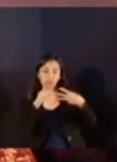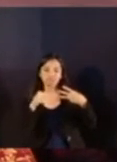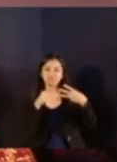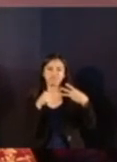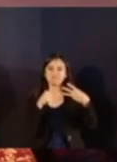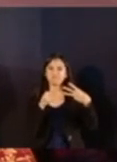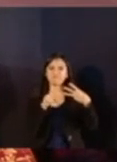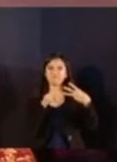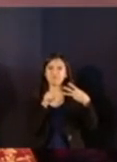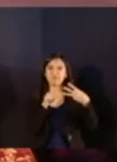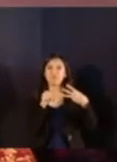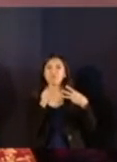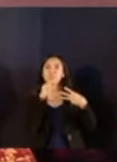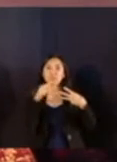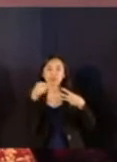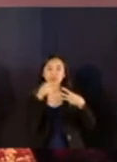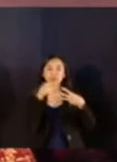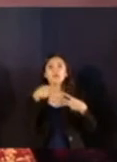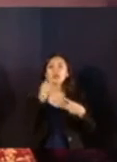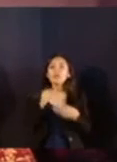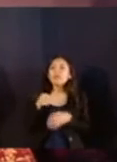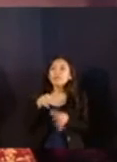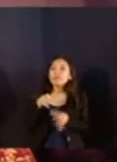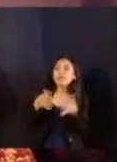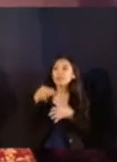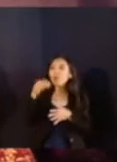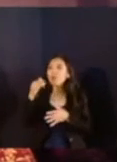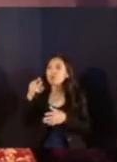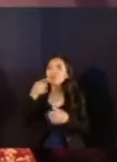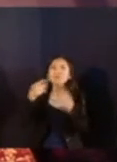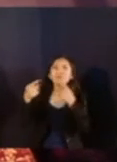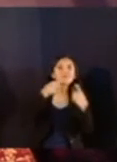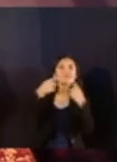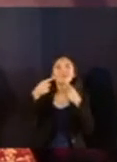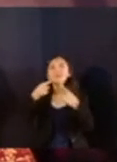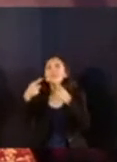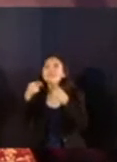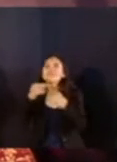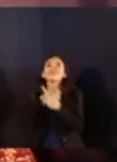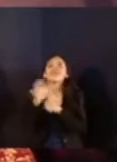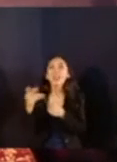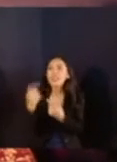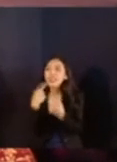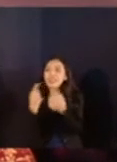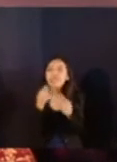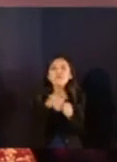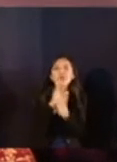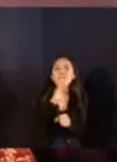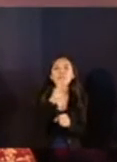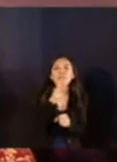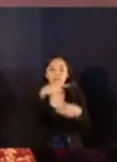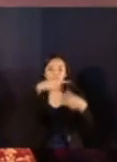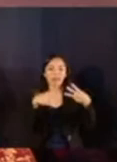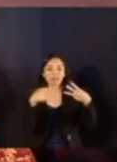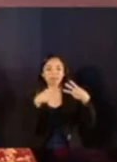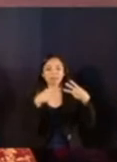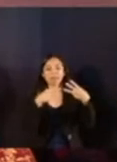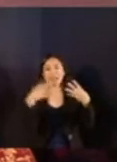ganó la decisión de que la escuela fuera socialista. Tal vez en ese